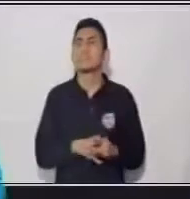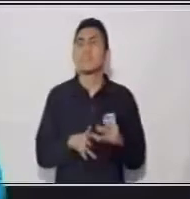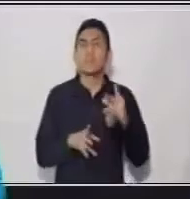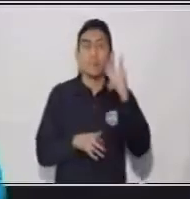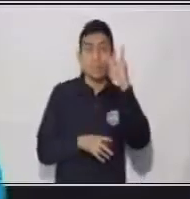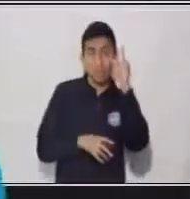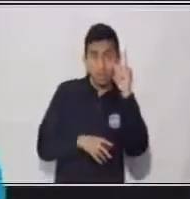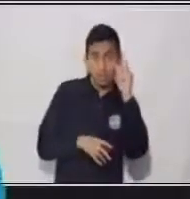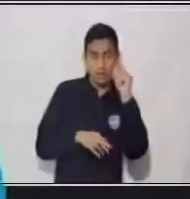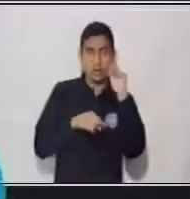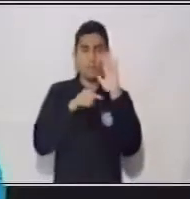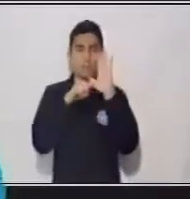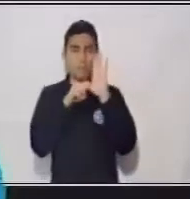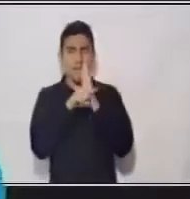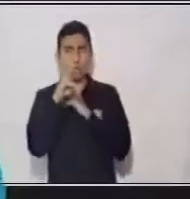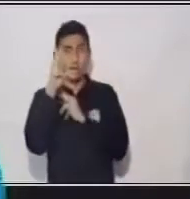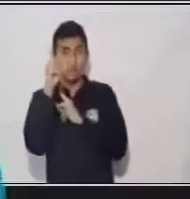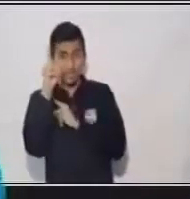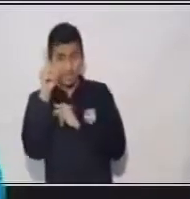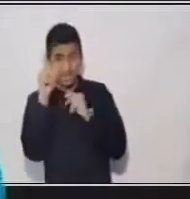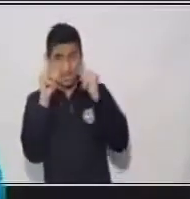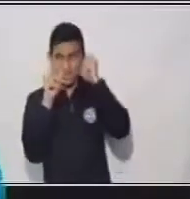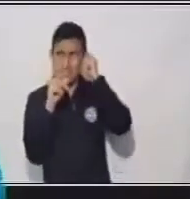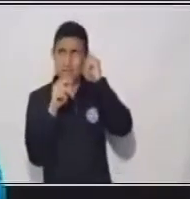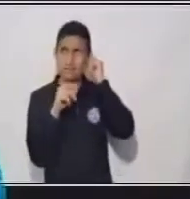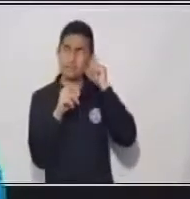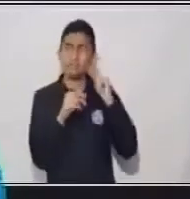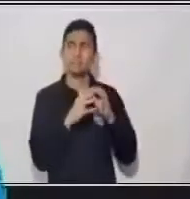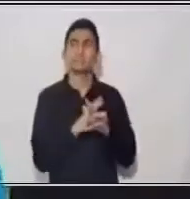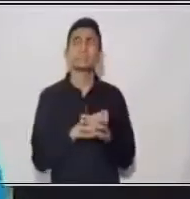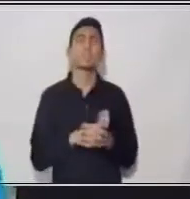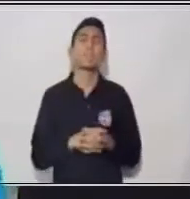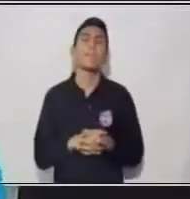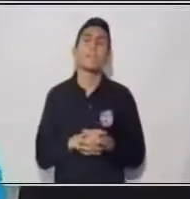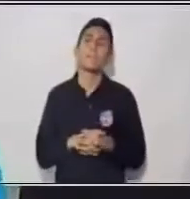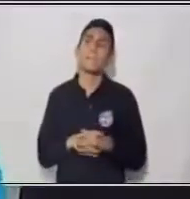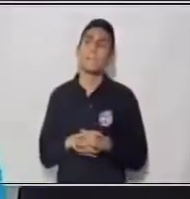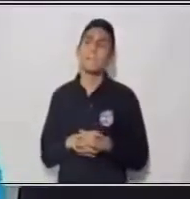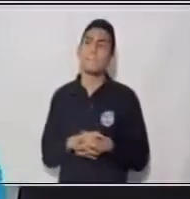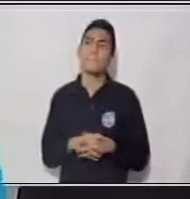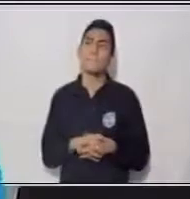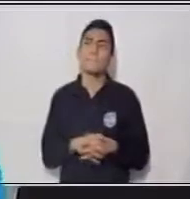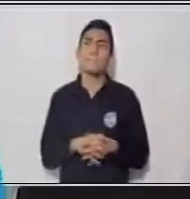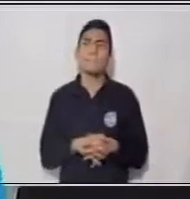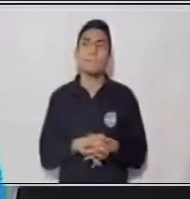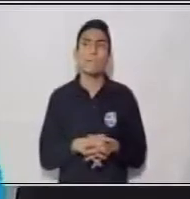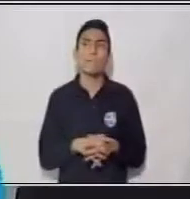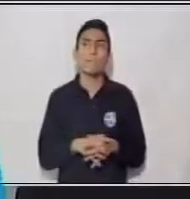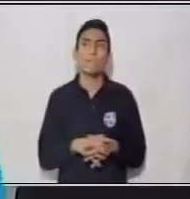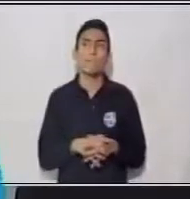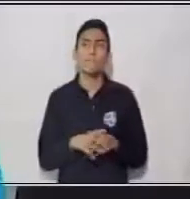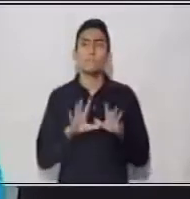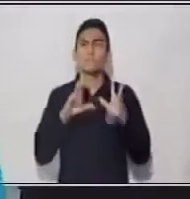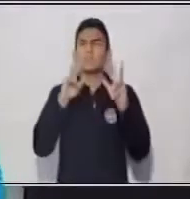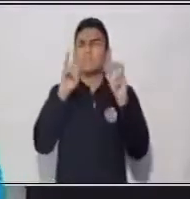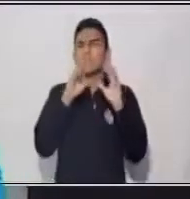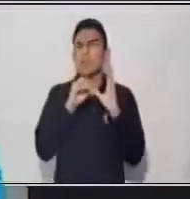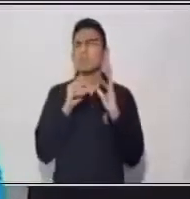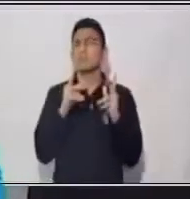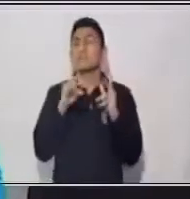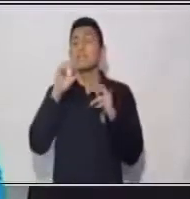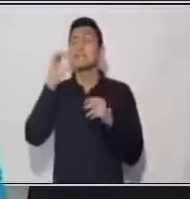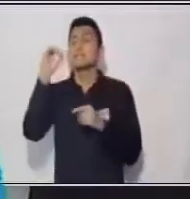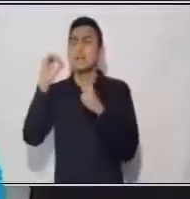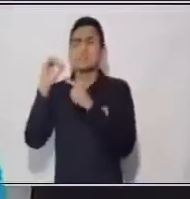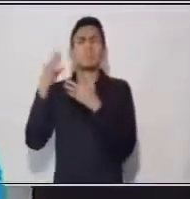distancia menos la distancia final menos la distancia inicial. Entonces esto me tiene que dar un valor 0